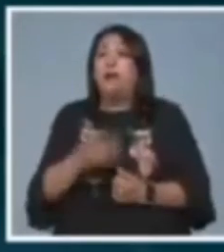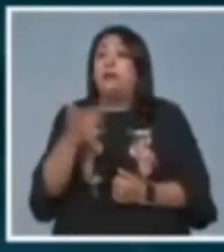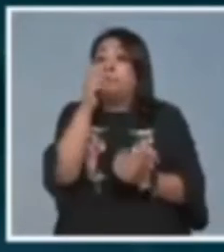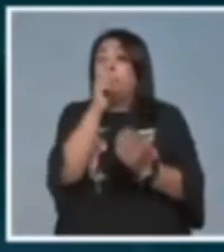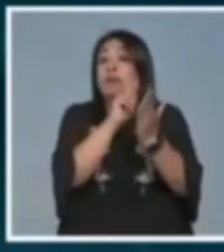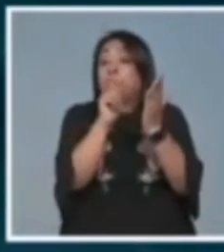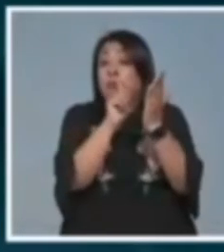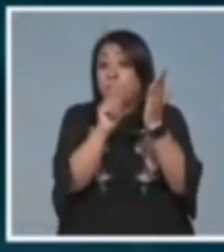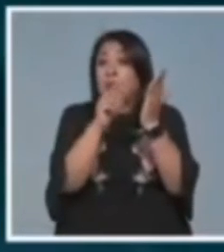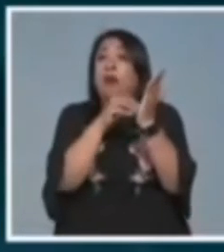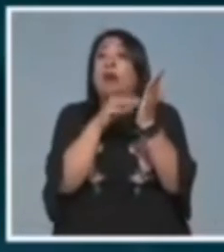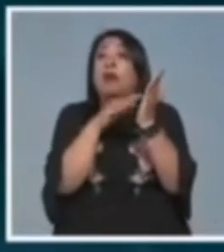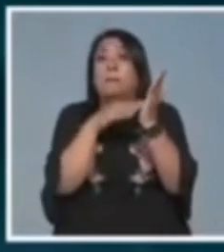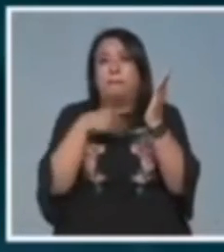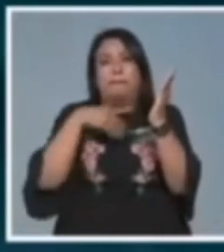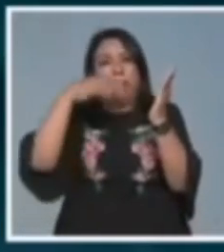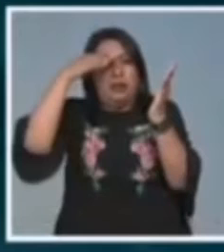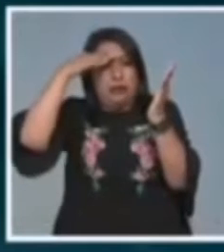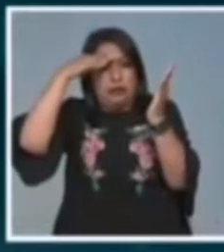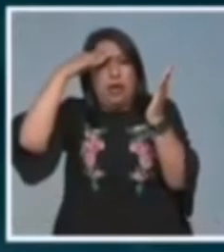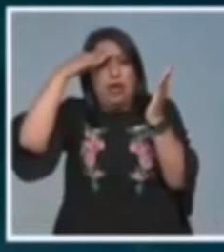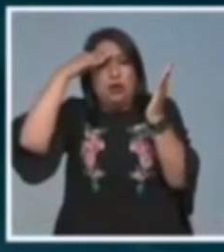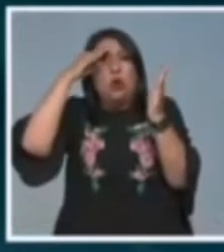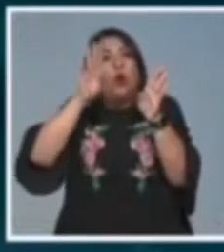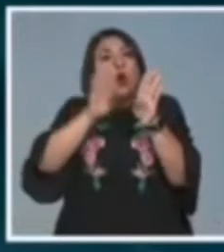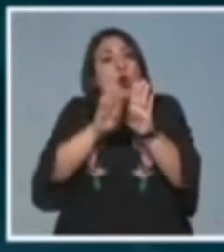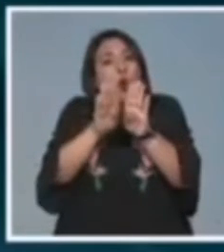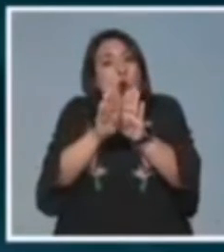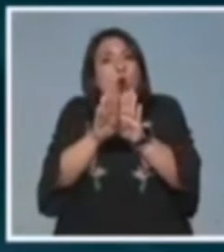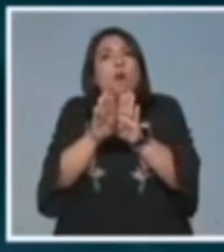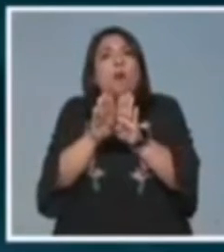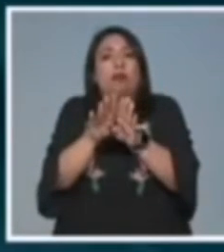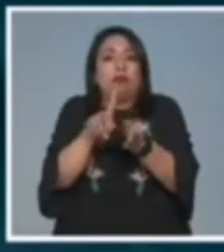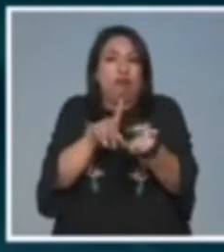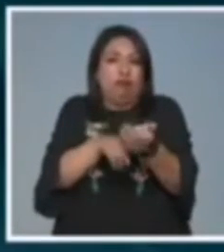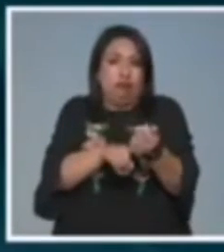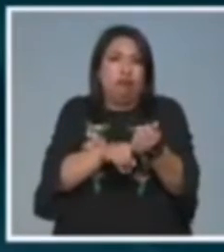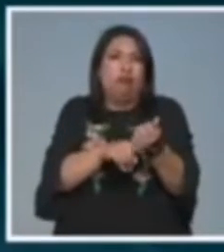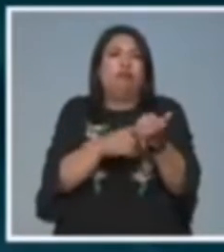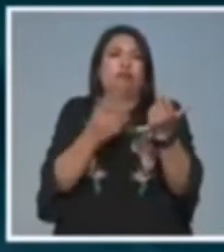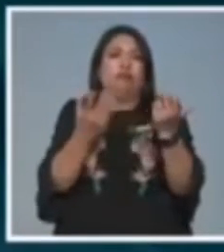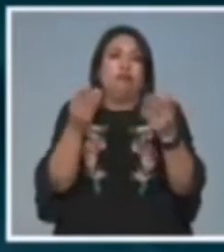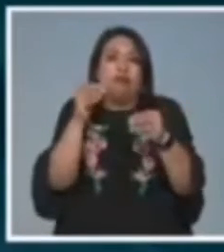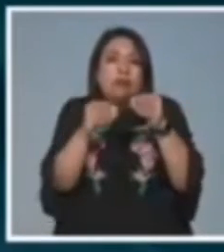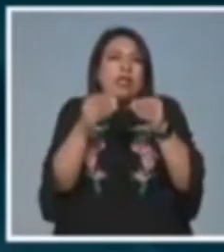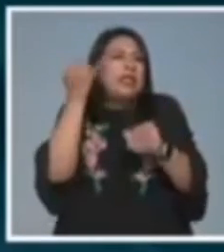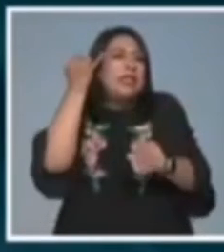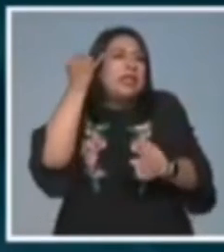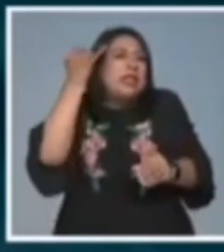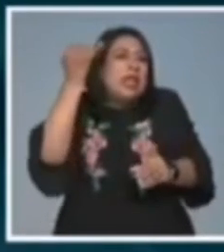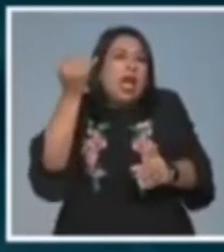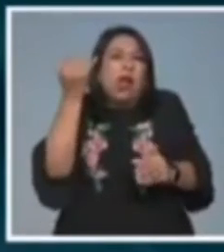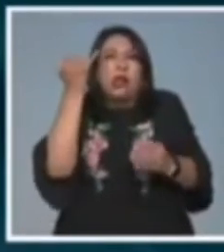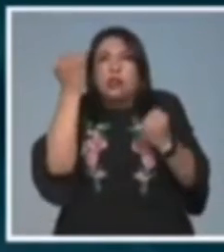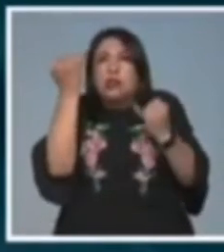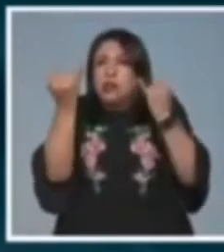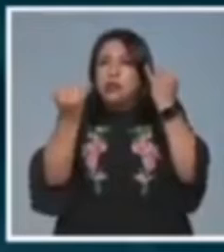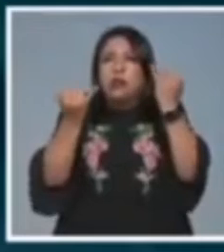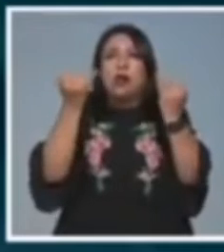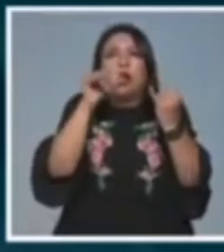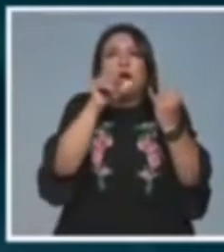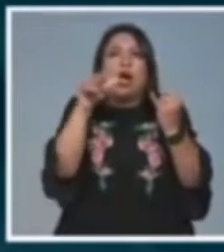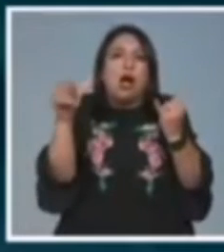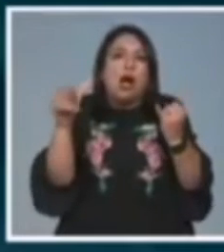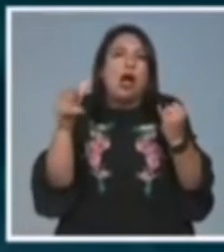su literatura pero justamente pensando en que a través de la construcción hipotéticamente fantástica en